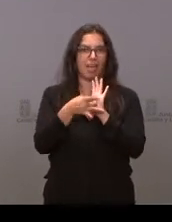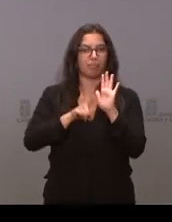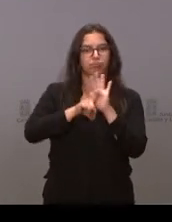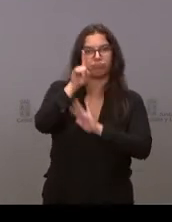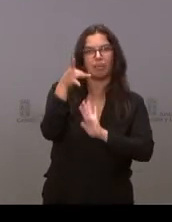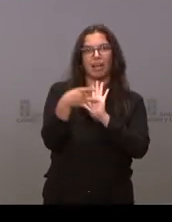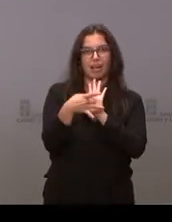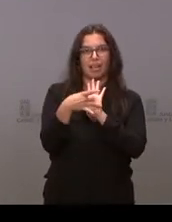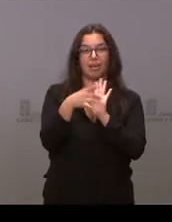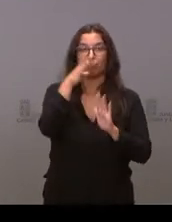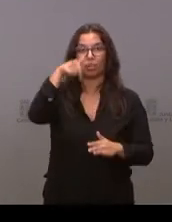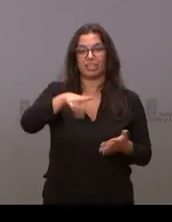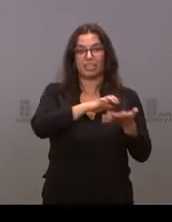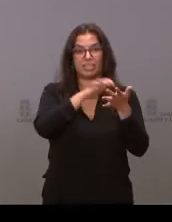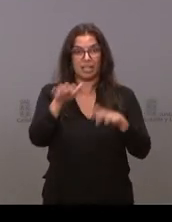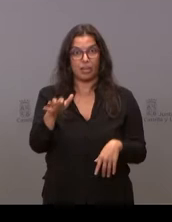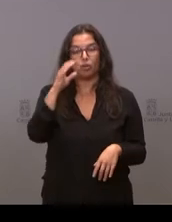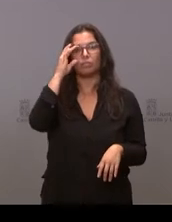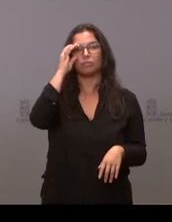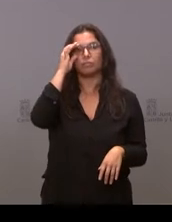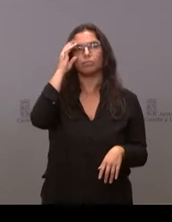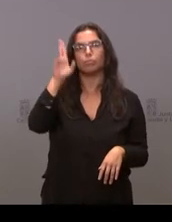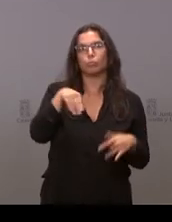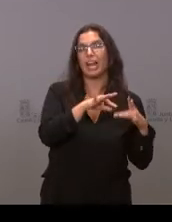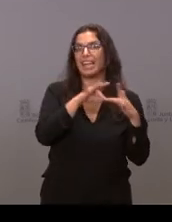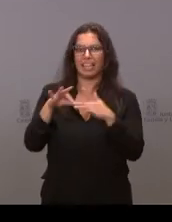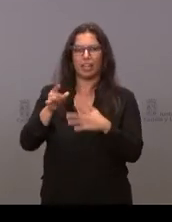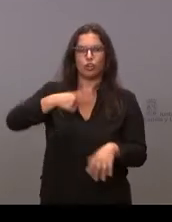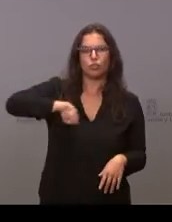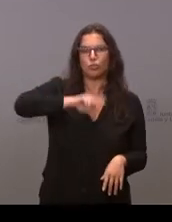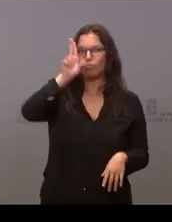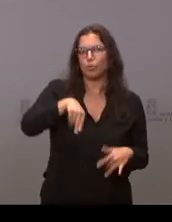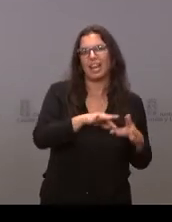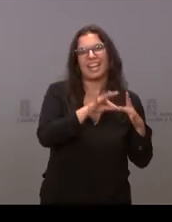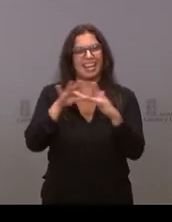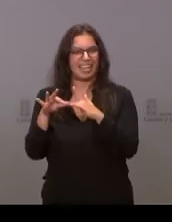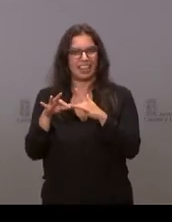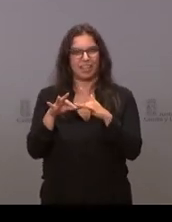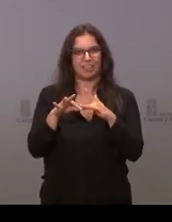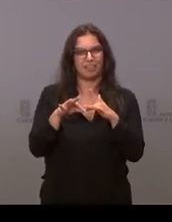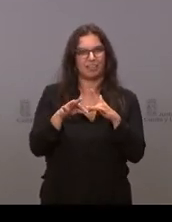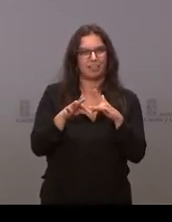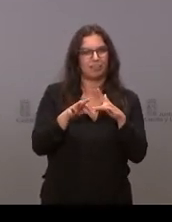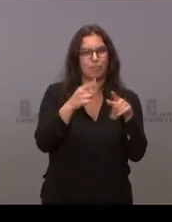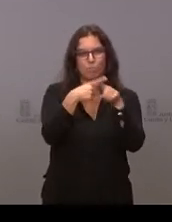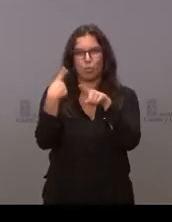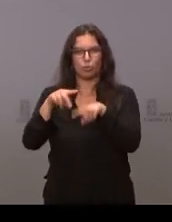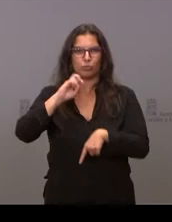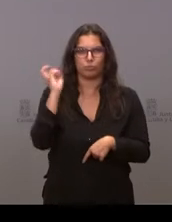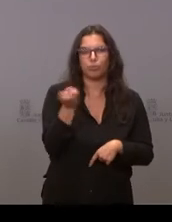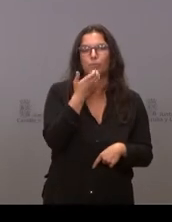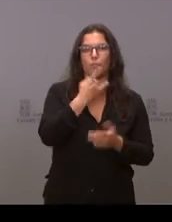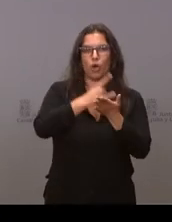que Castilla y León es líder, somos líderes en distintas producciones, como vacuno de